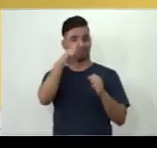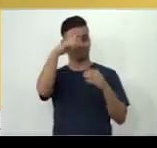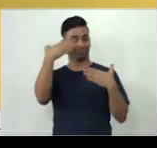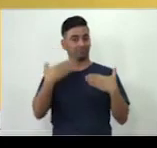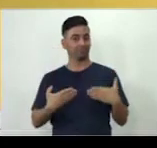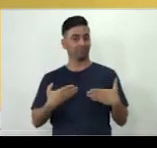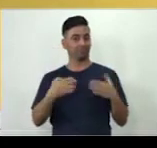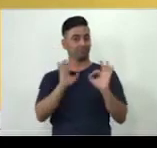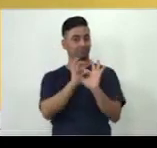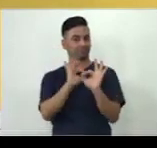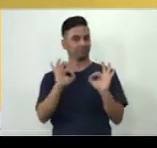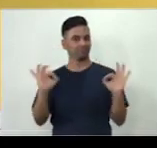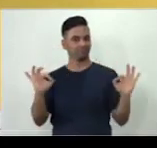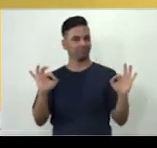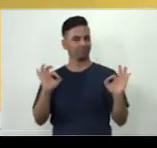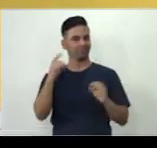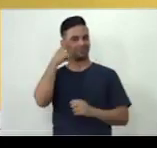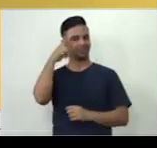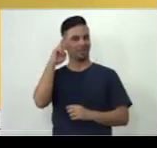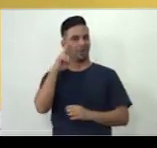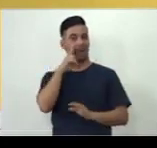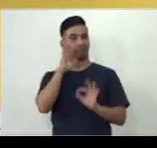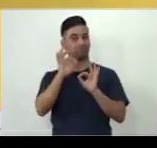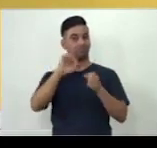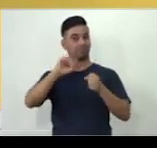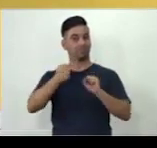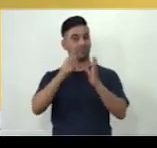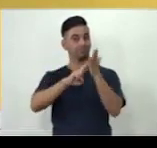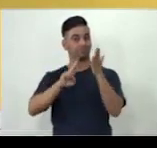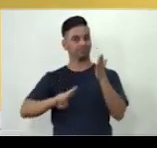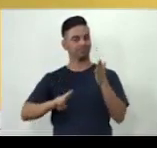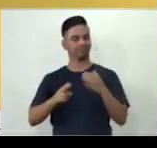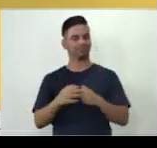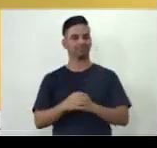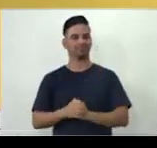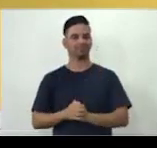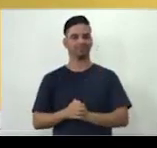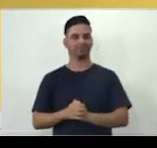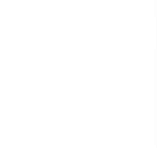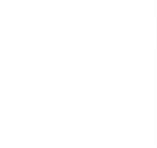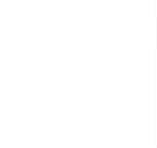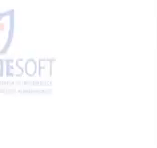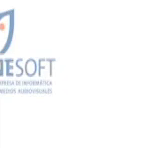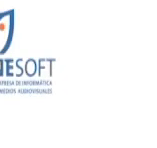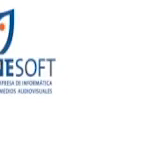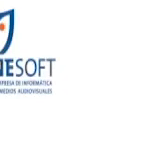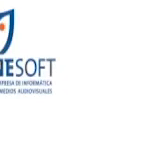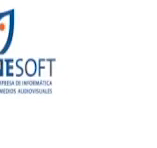todos. No conectes en horario pico, equipos innecesarios. Hasta un próximo encuentro. Chao.